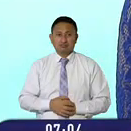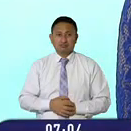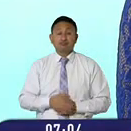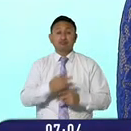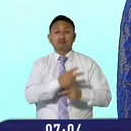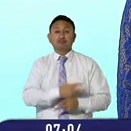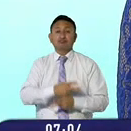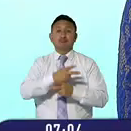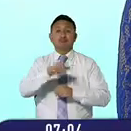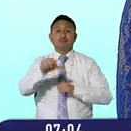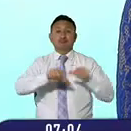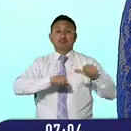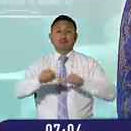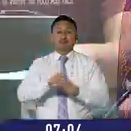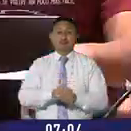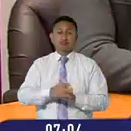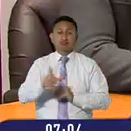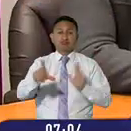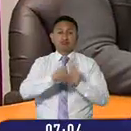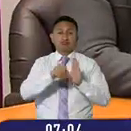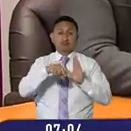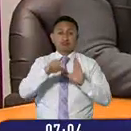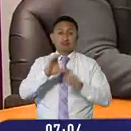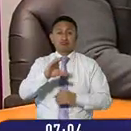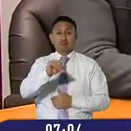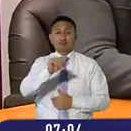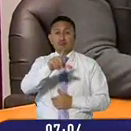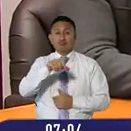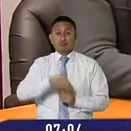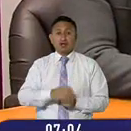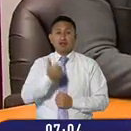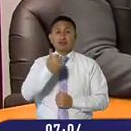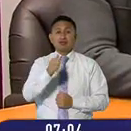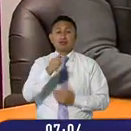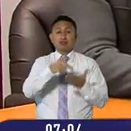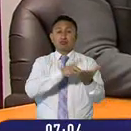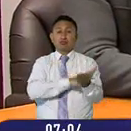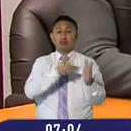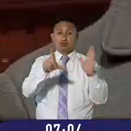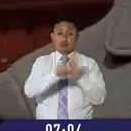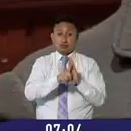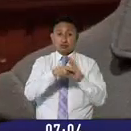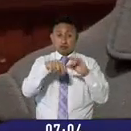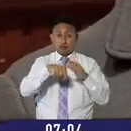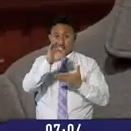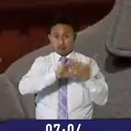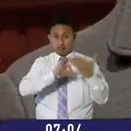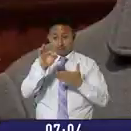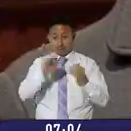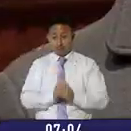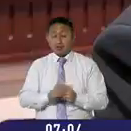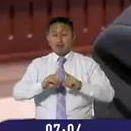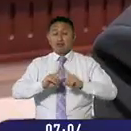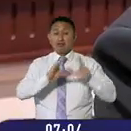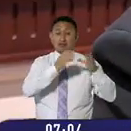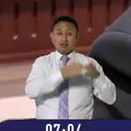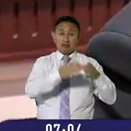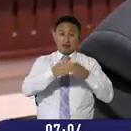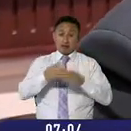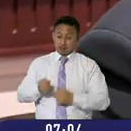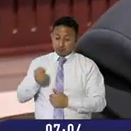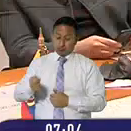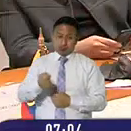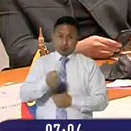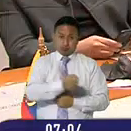Administración Legislativa calificó por unanimidad 10 proyectos de ley para ser tramitados en diferentes comisiones de la Asamblea Nacional. Además, resolvió